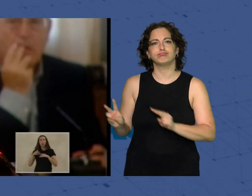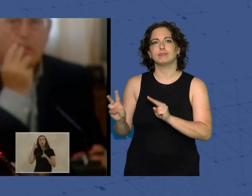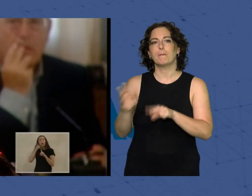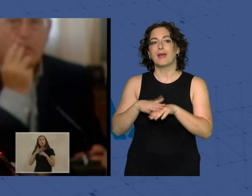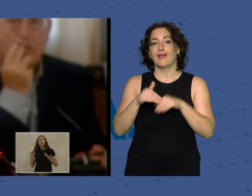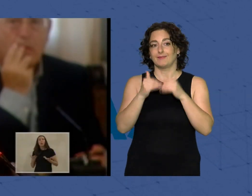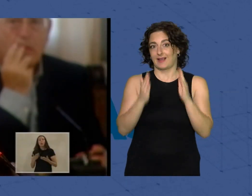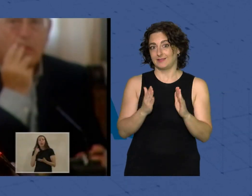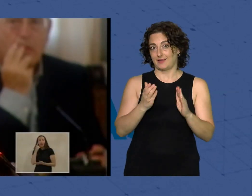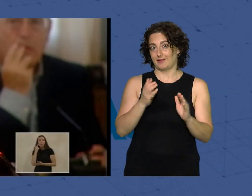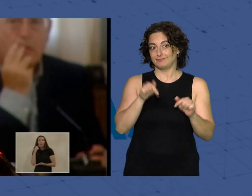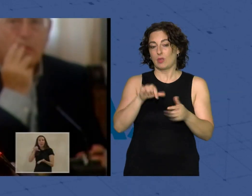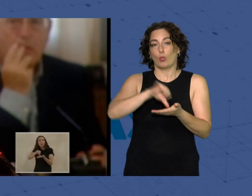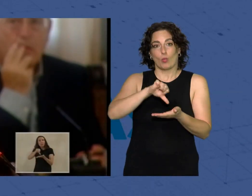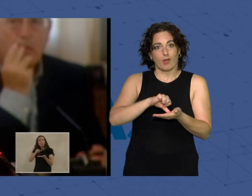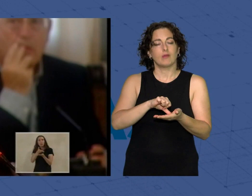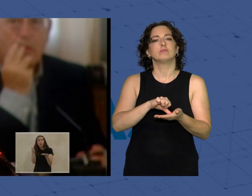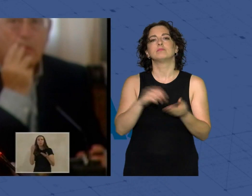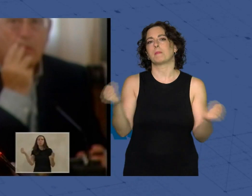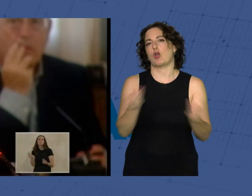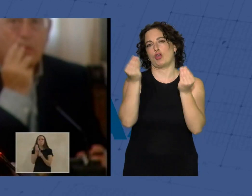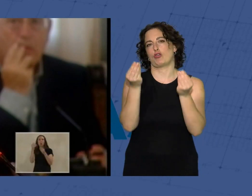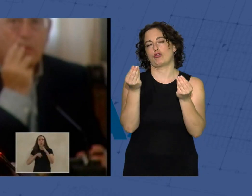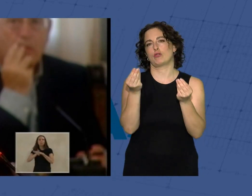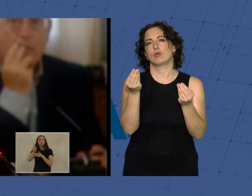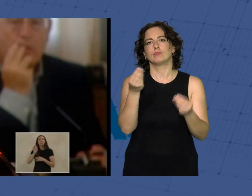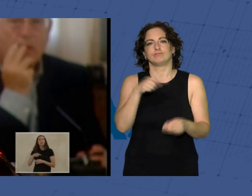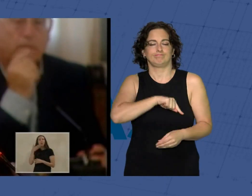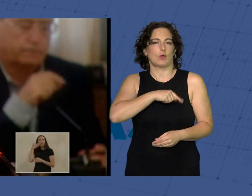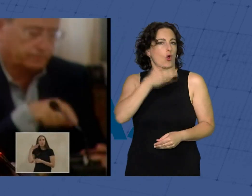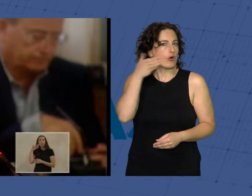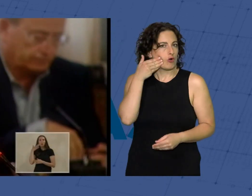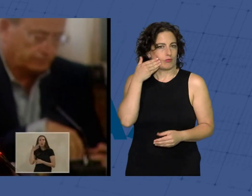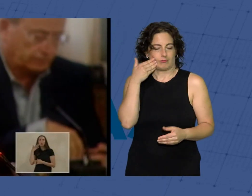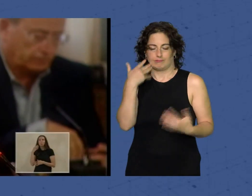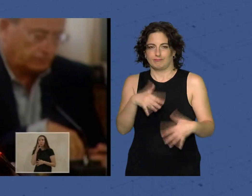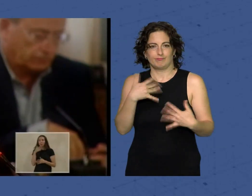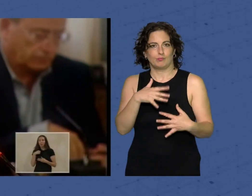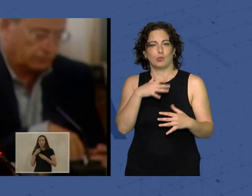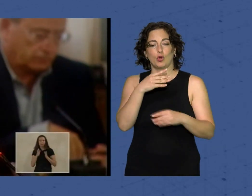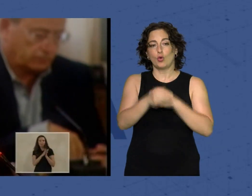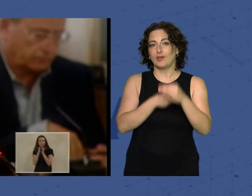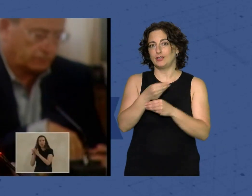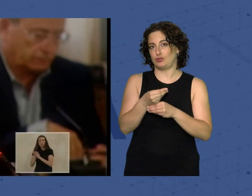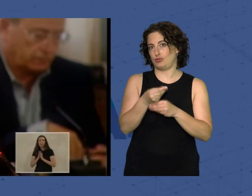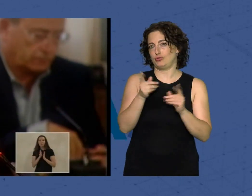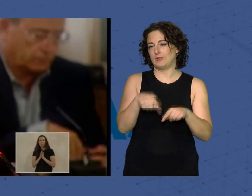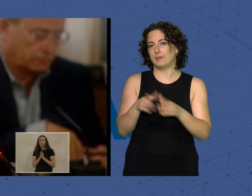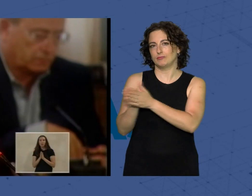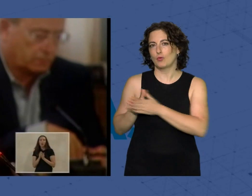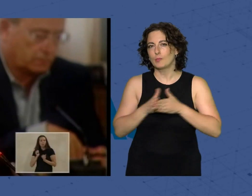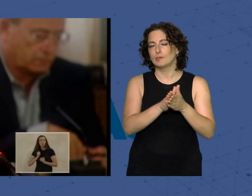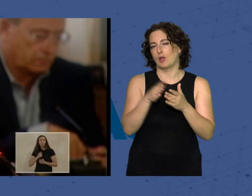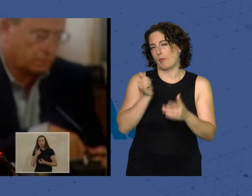casa, para que nuestra ciudad sea mejor. Y un honor muy grande, porque además lo he hecho rodeada y quiero aprovechar también la ocasión para